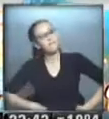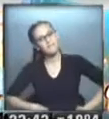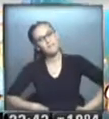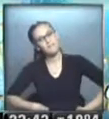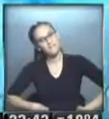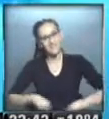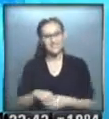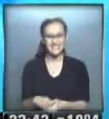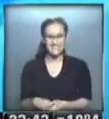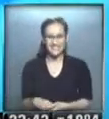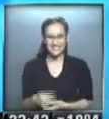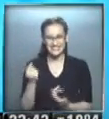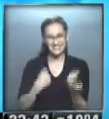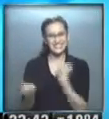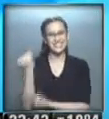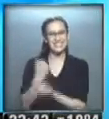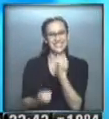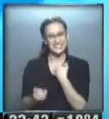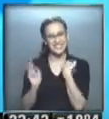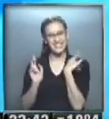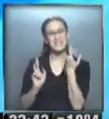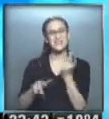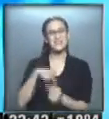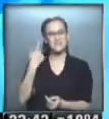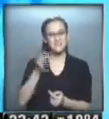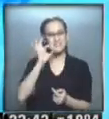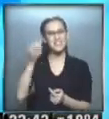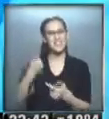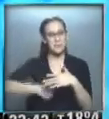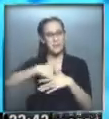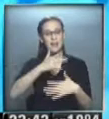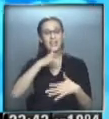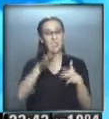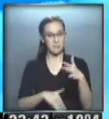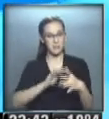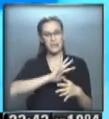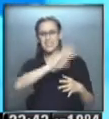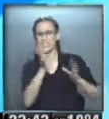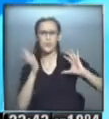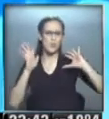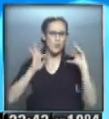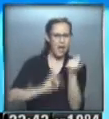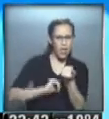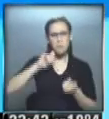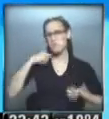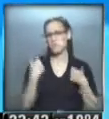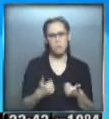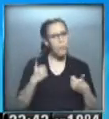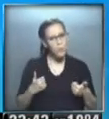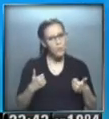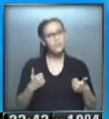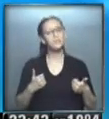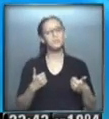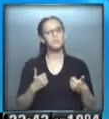Bueno, pero por ser usted le voy a decir, mire. Gracias. Para mañana, 26 de máxima, 14 de mínima, cielo parcialmente nublado, buena jornada. Va